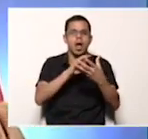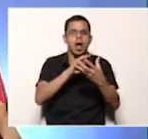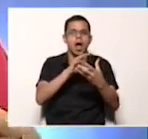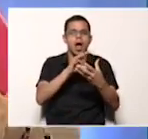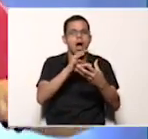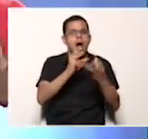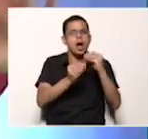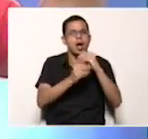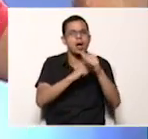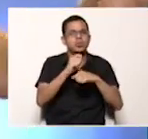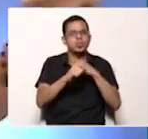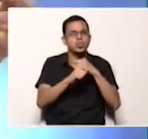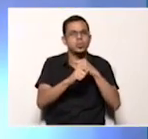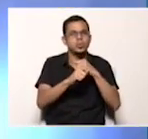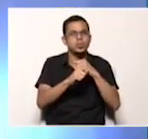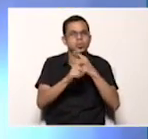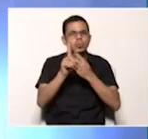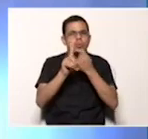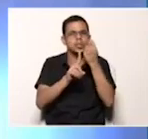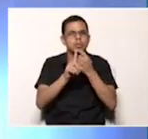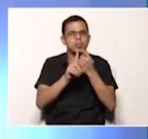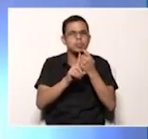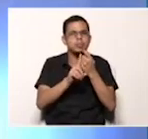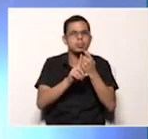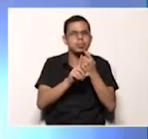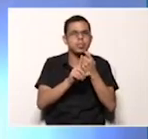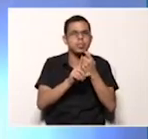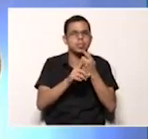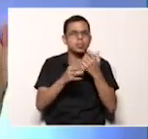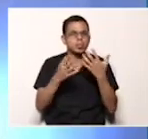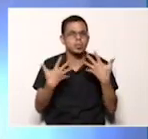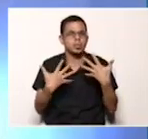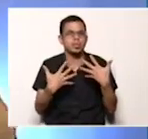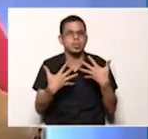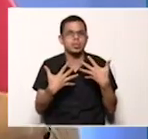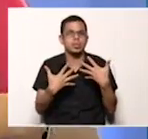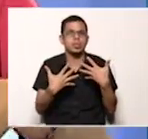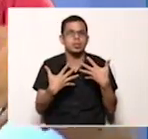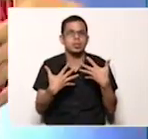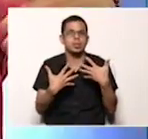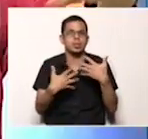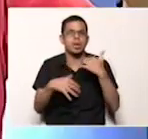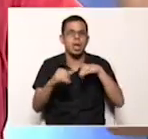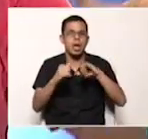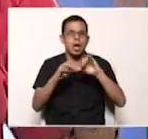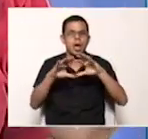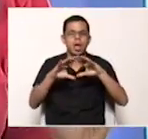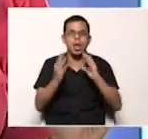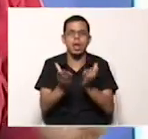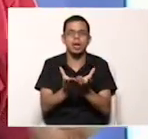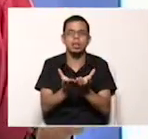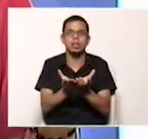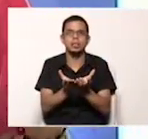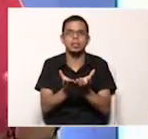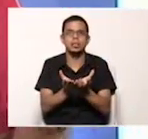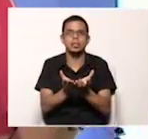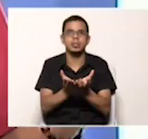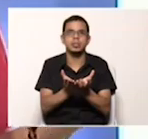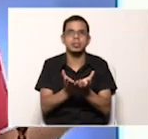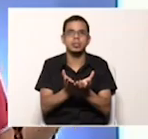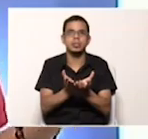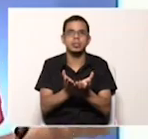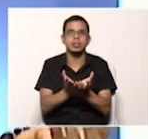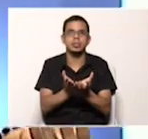la entropía, que es el grado de desorden que existe. Nuestro planeta tiende a un grado de desorden.